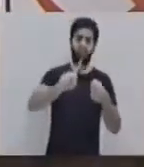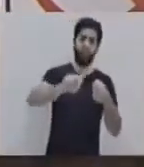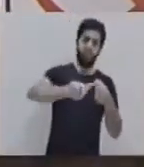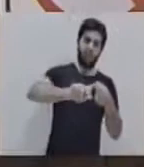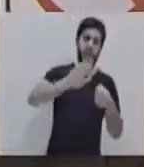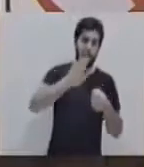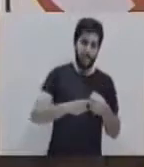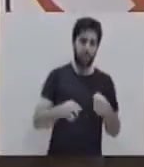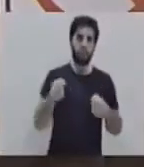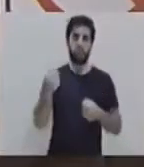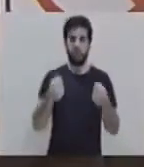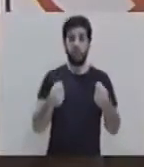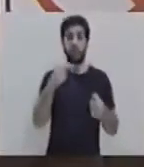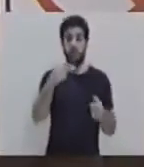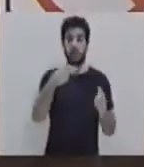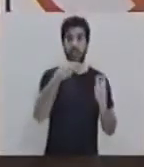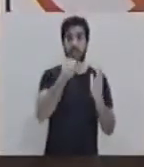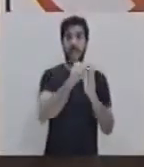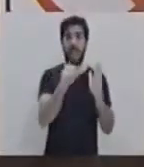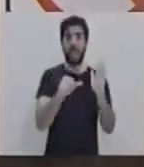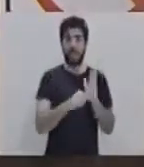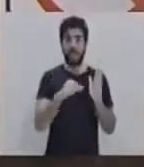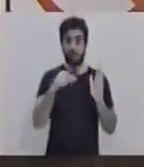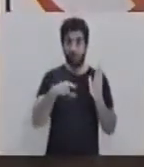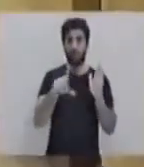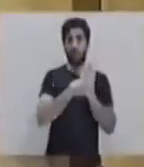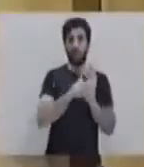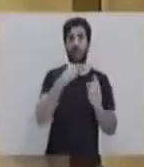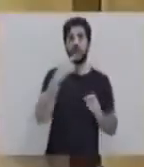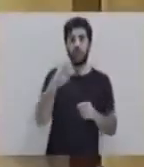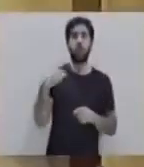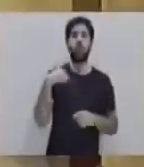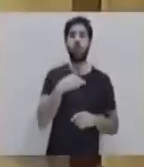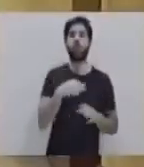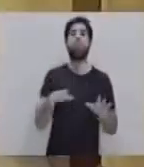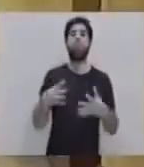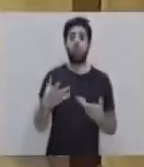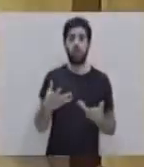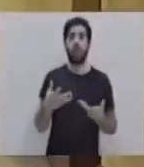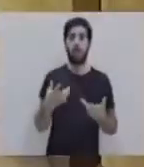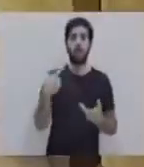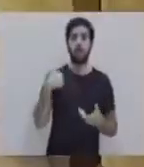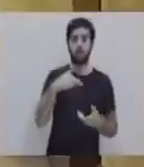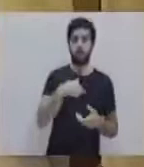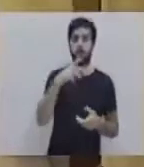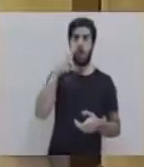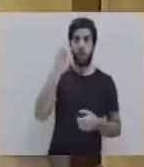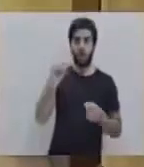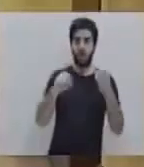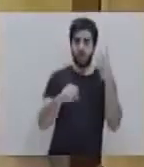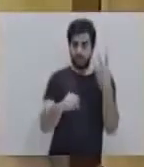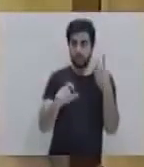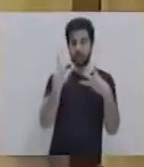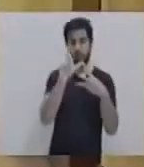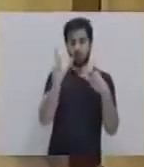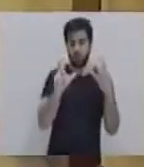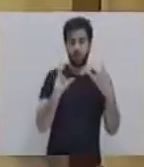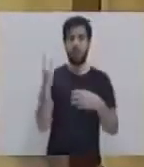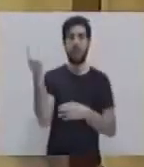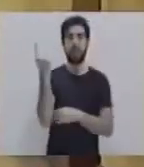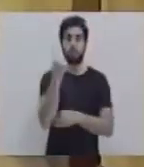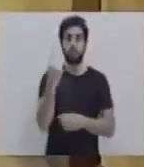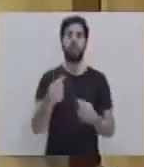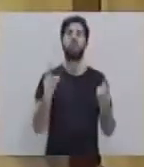del reglamento de tránsito a nosotros nos estipula que para poder tener una velocidad adecuada, nosotros tenemos que tener en cuenta 3 factores